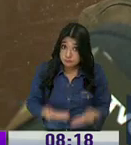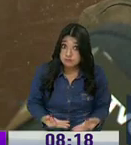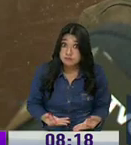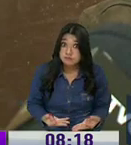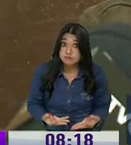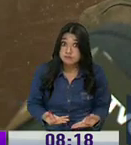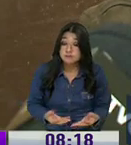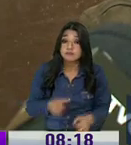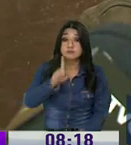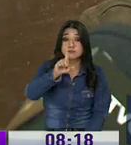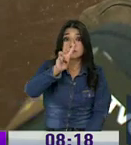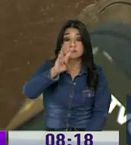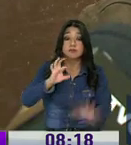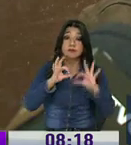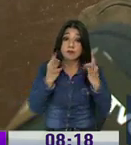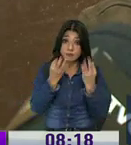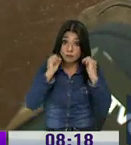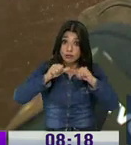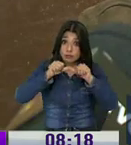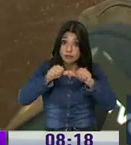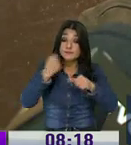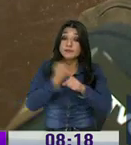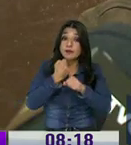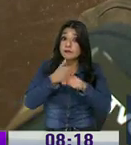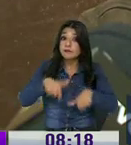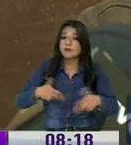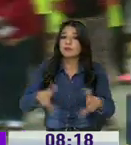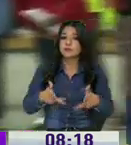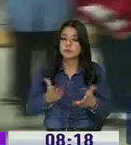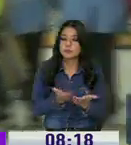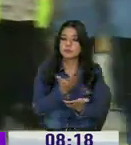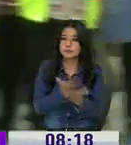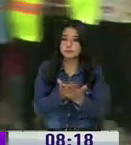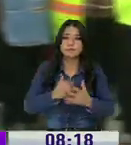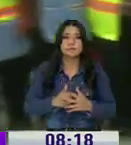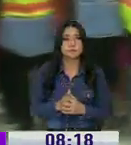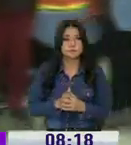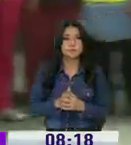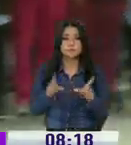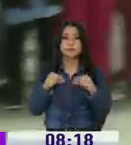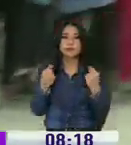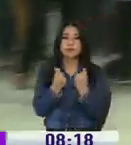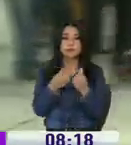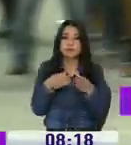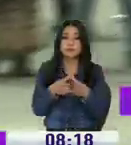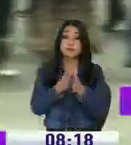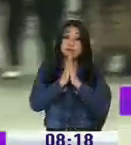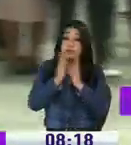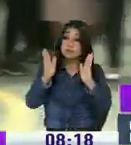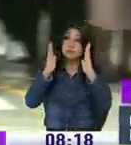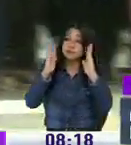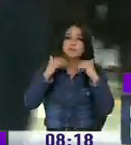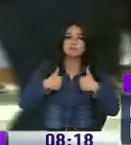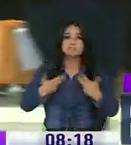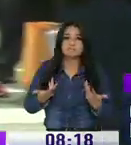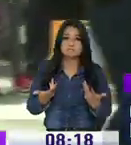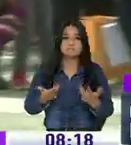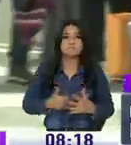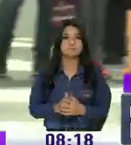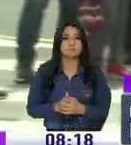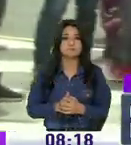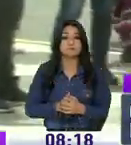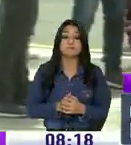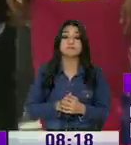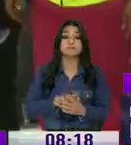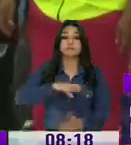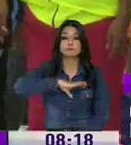que 160 familias mantengan sus sitios de trabajo. El argumento de este gremio es que sus peticiones no son escuchadas, pues el